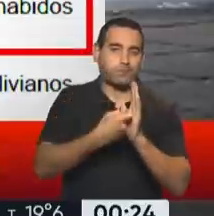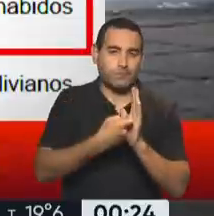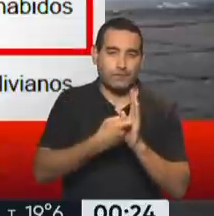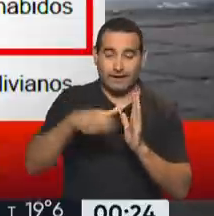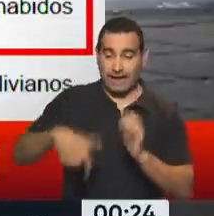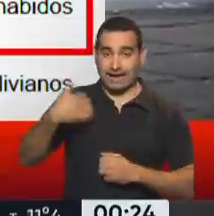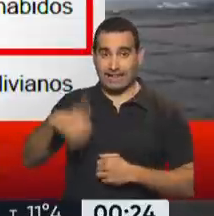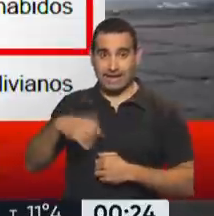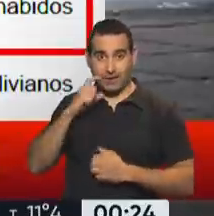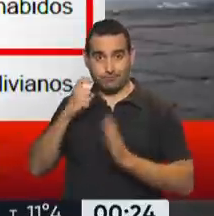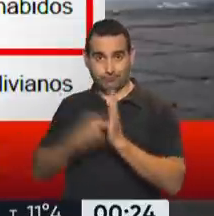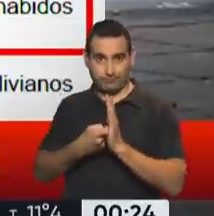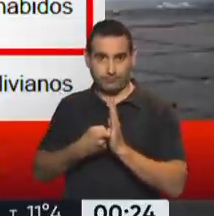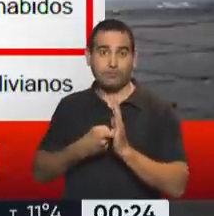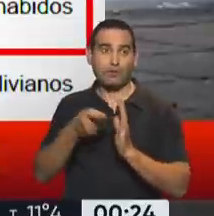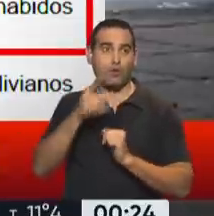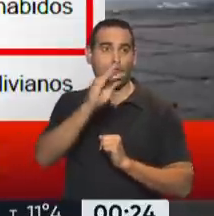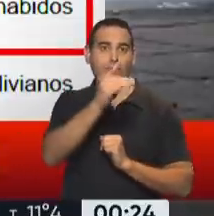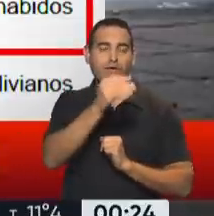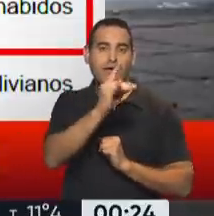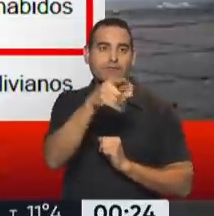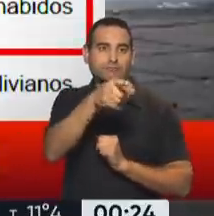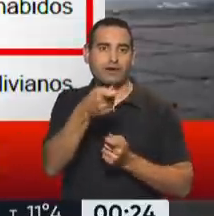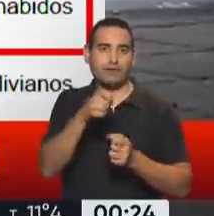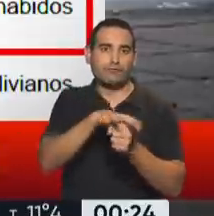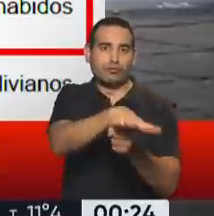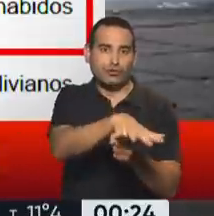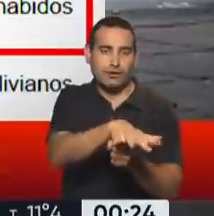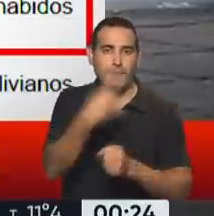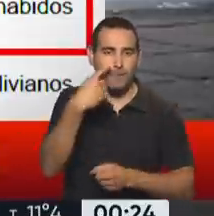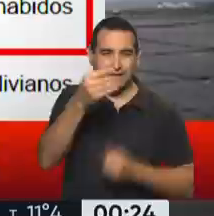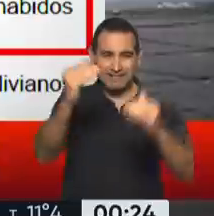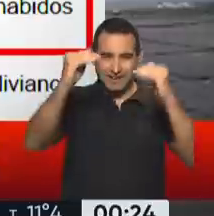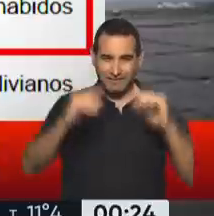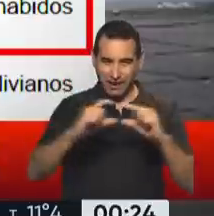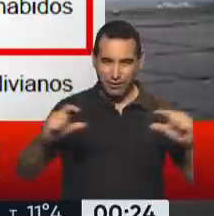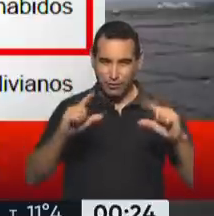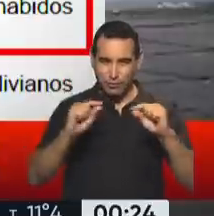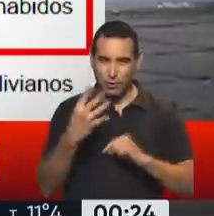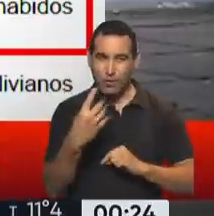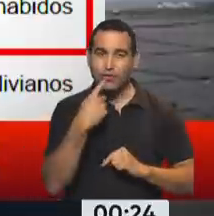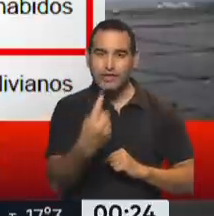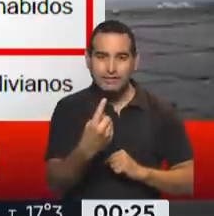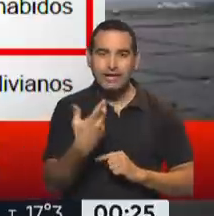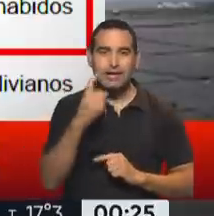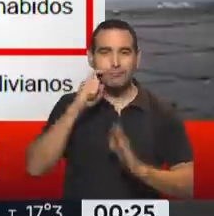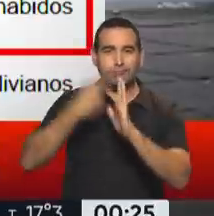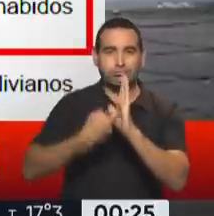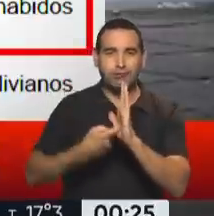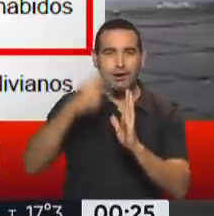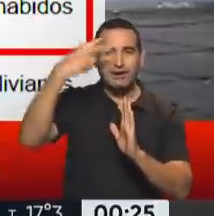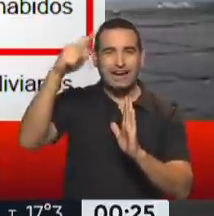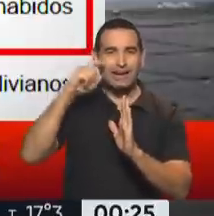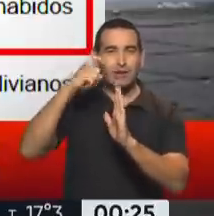la Argentina que tuvo repercusión en Bolivia, pero además, por ahí abajo, en el punto 4, habla de los delitos cometidos en el extranjero contra